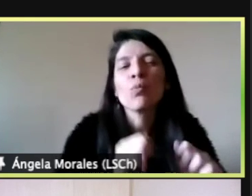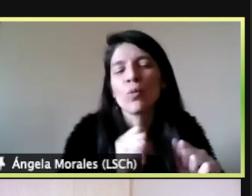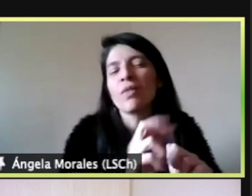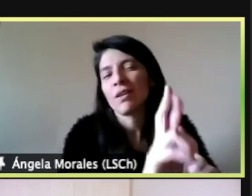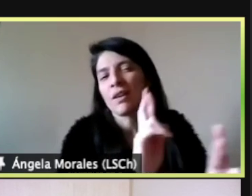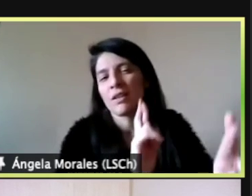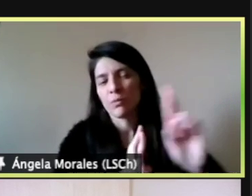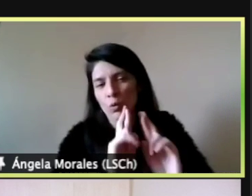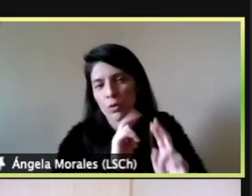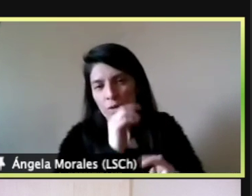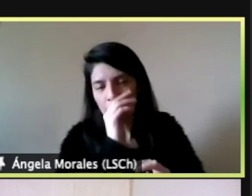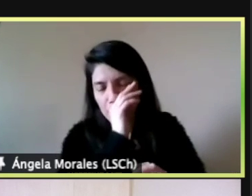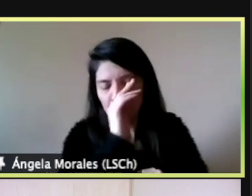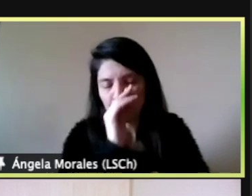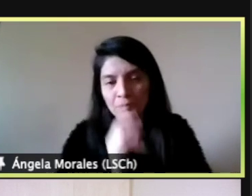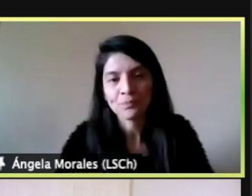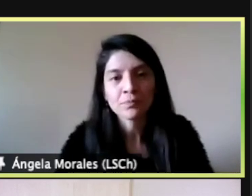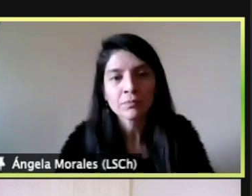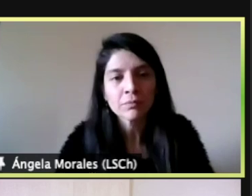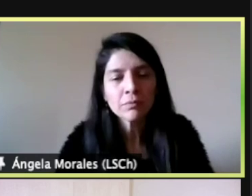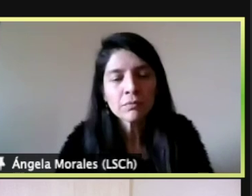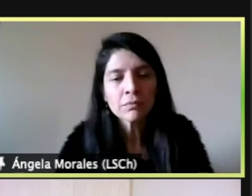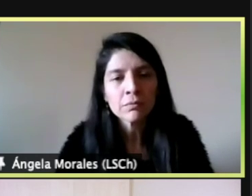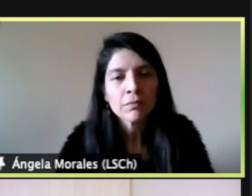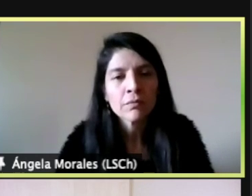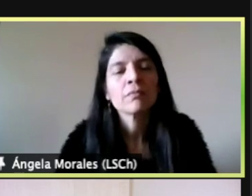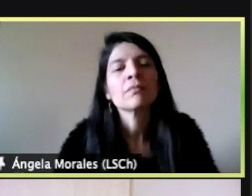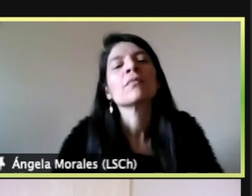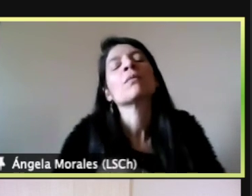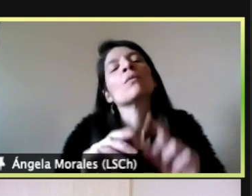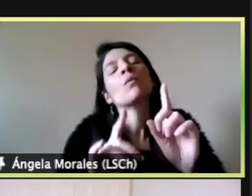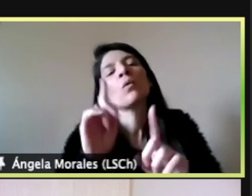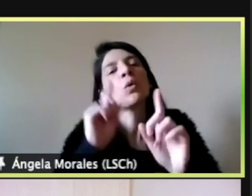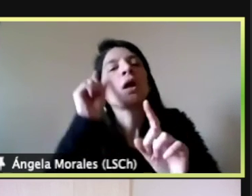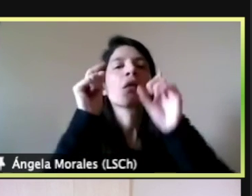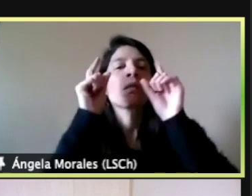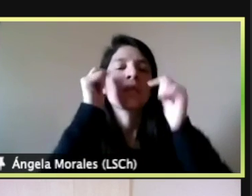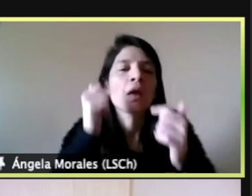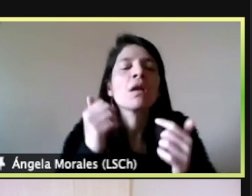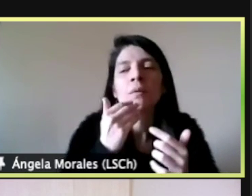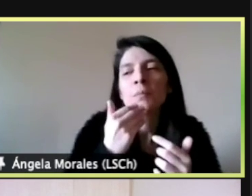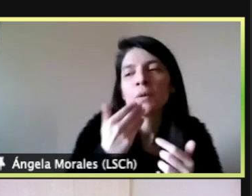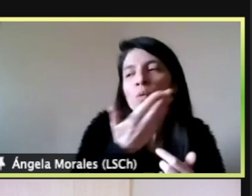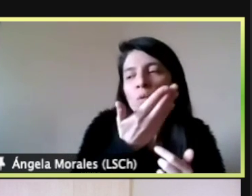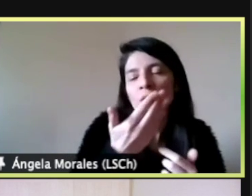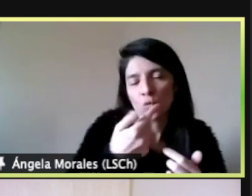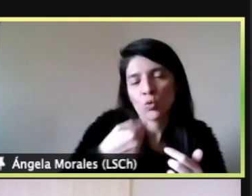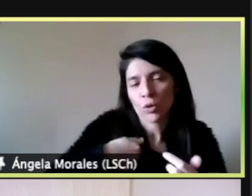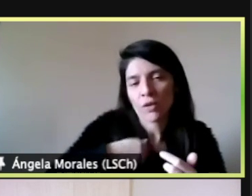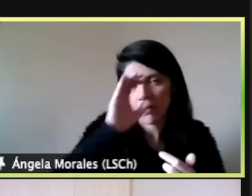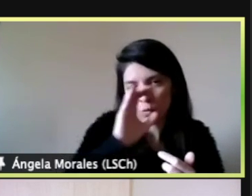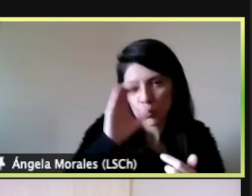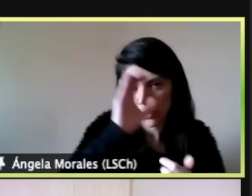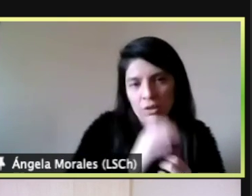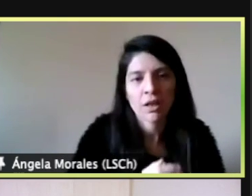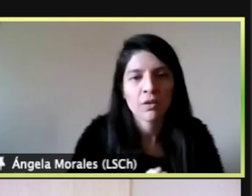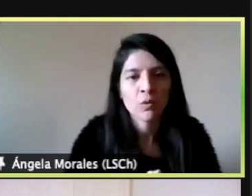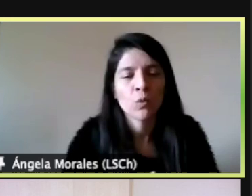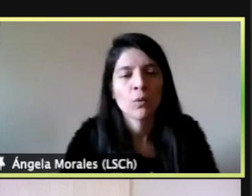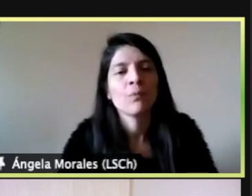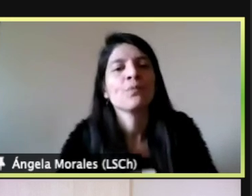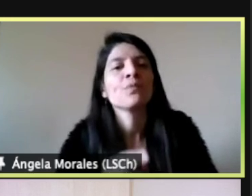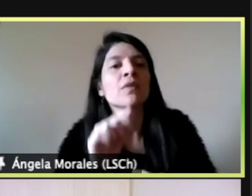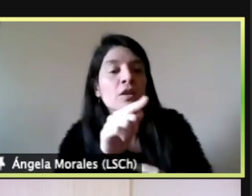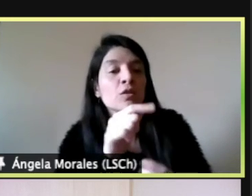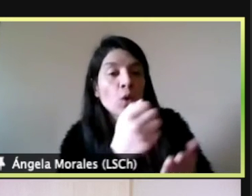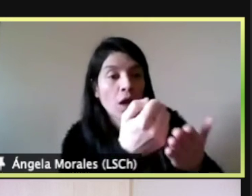alguna idea de lo que realmente estaba buscando, ¿ya? Esto obviamente sirve en la medida en que te dé respuesta. Si no te